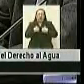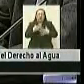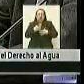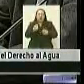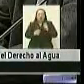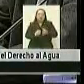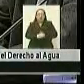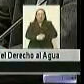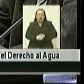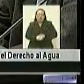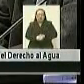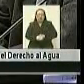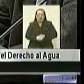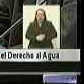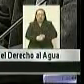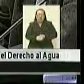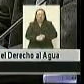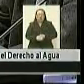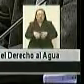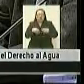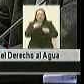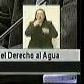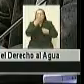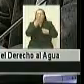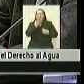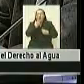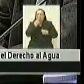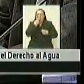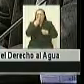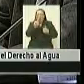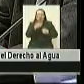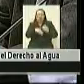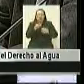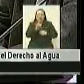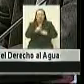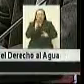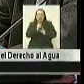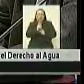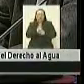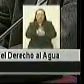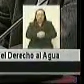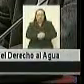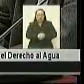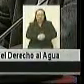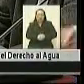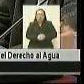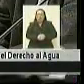de las personas, aceptable, que tenga un color, olor y sabor aceptables para el uso personal y doméstico de las